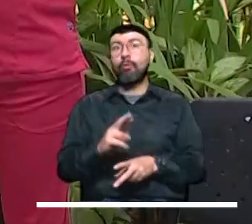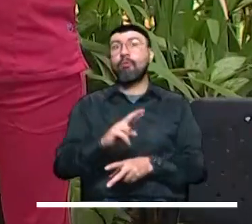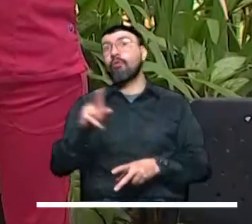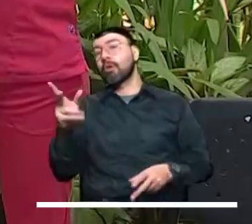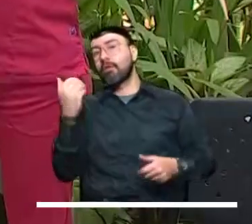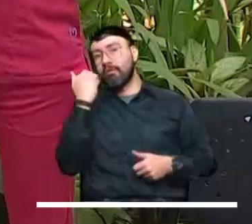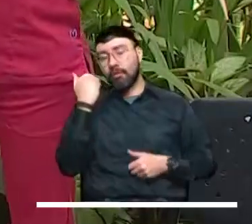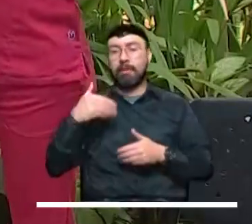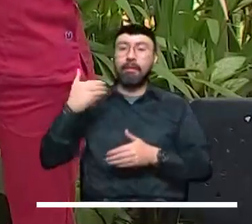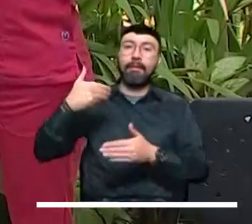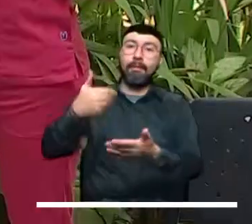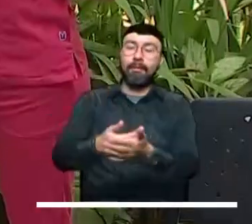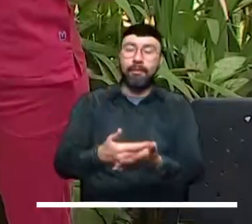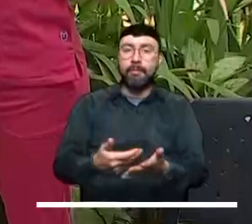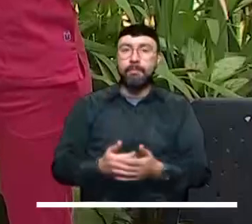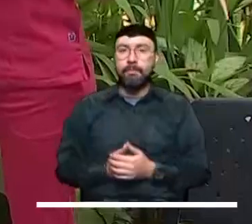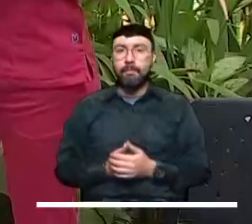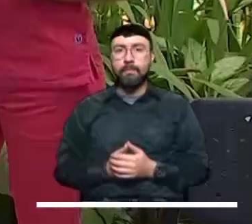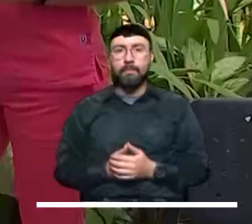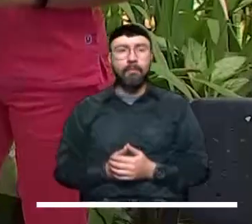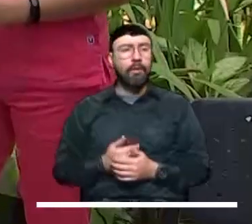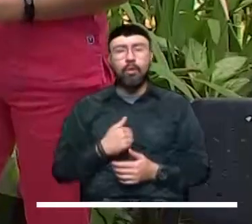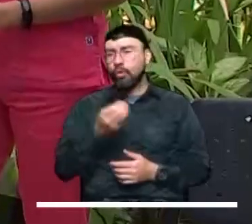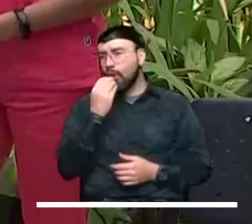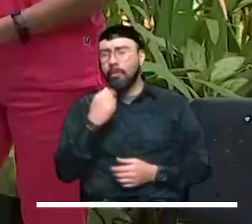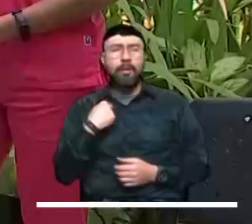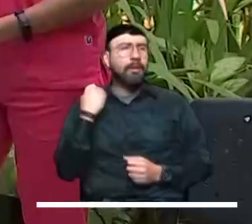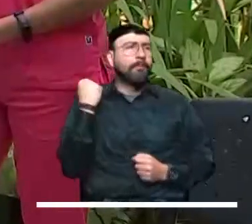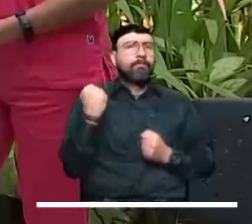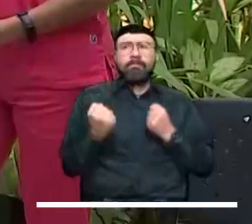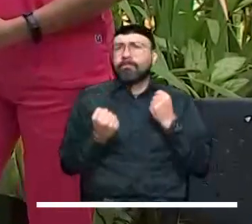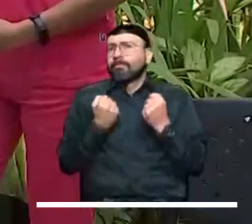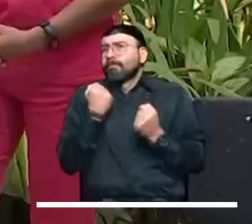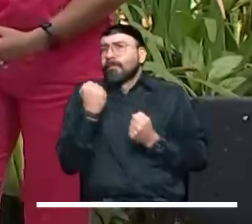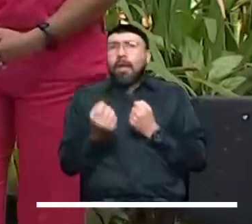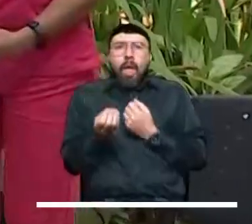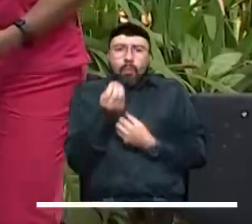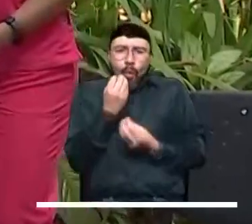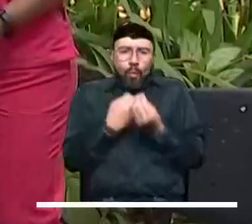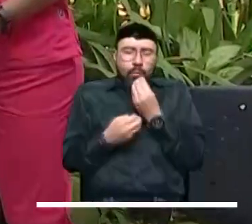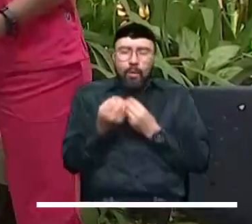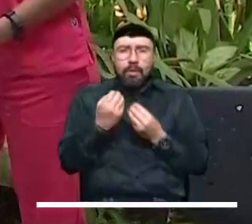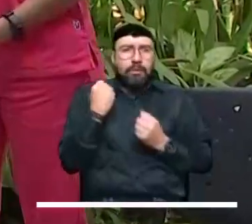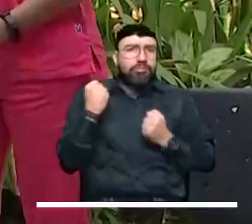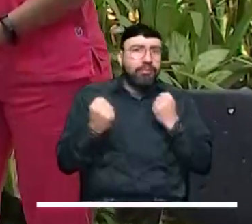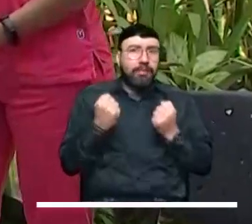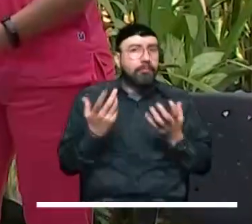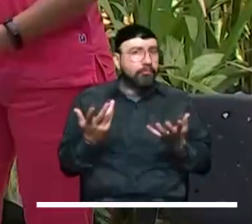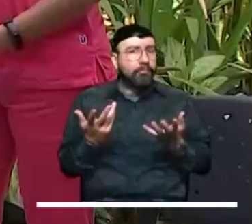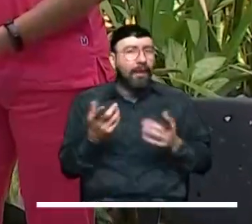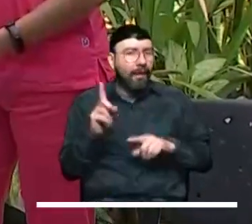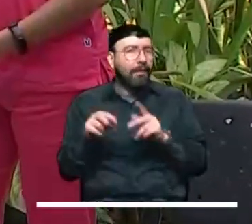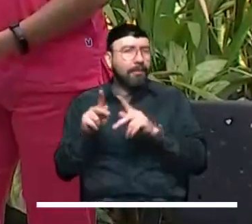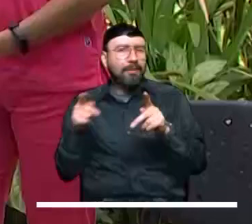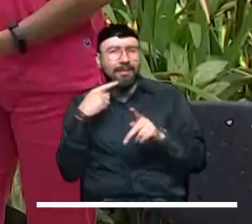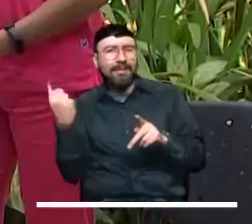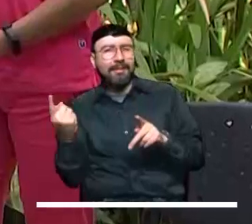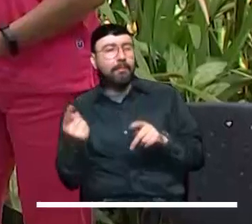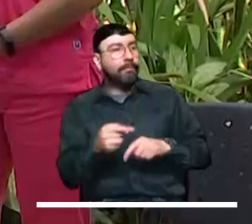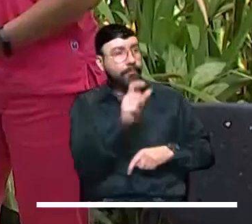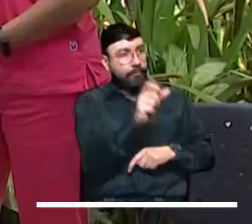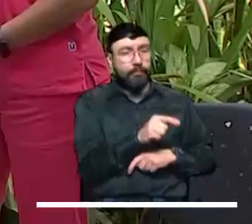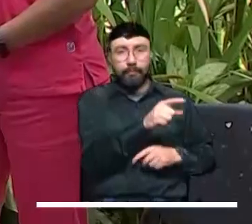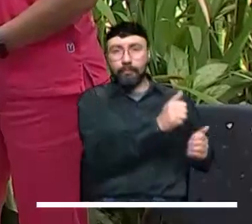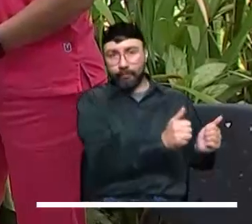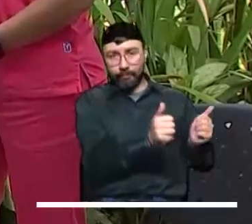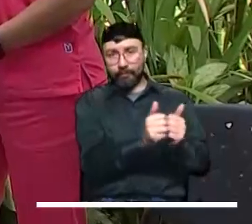el largo plazo. Yo como por ansiedad, dicen muchas personas. El doctor Franklin Gómez nos apoya a nosotros en la parte de